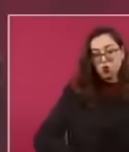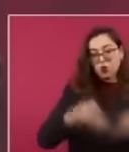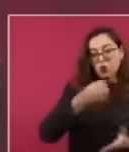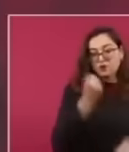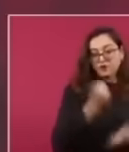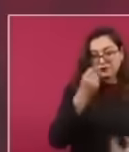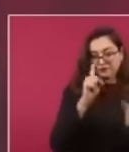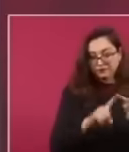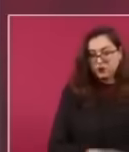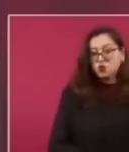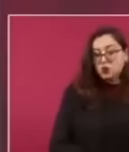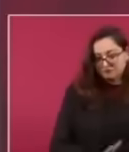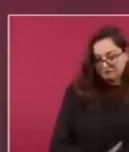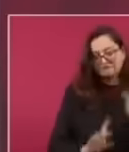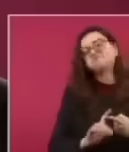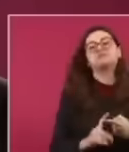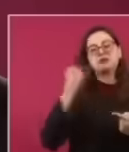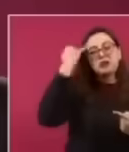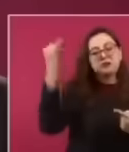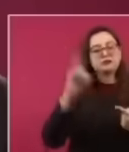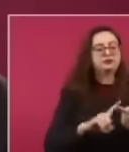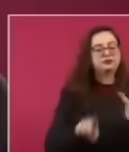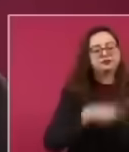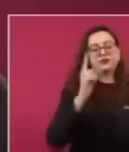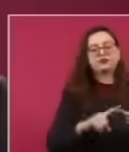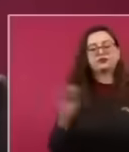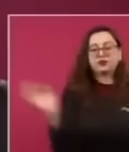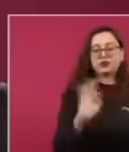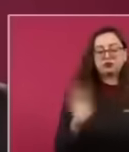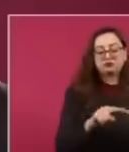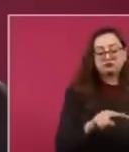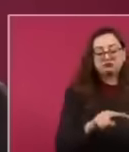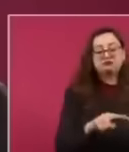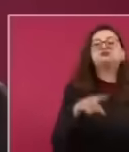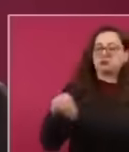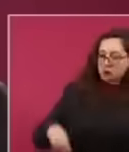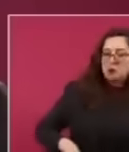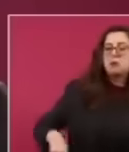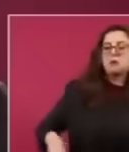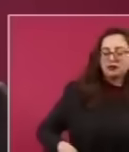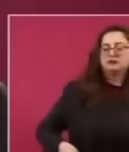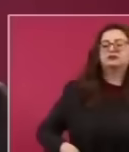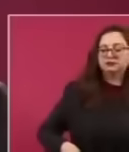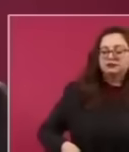Esa es una hipótesis. La segunda es que sí está involucrado.